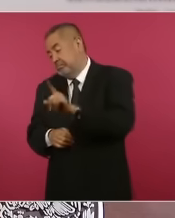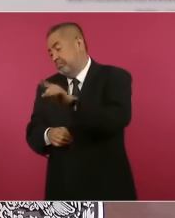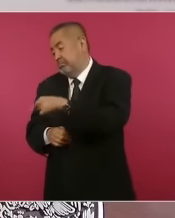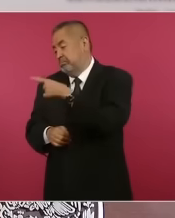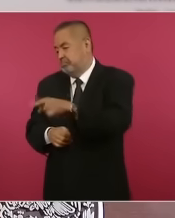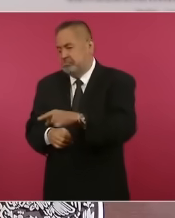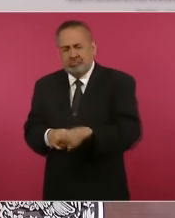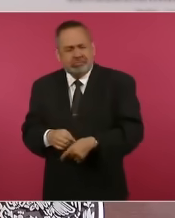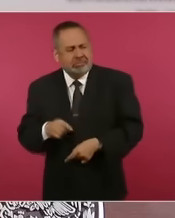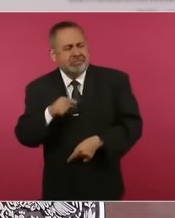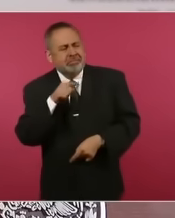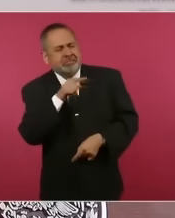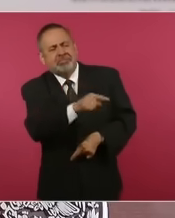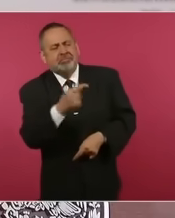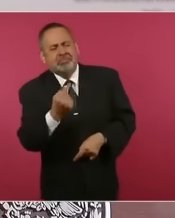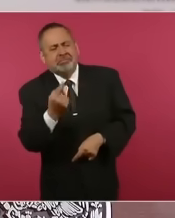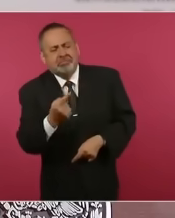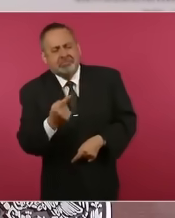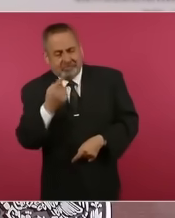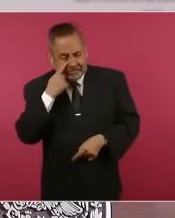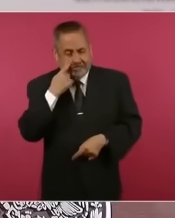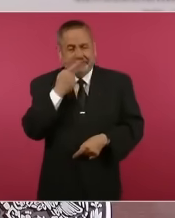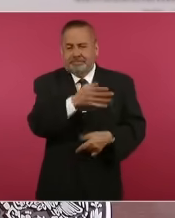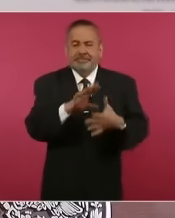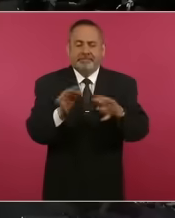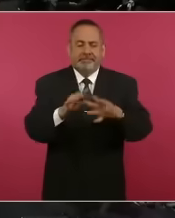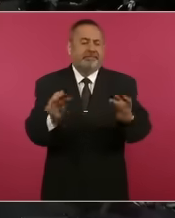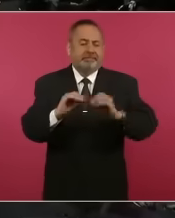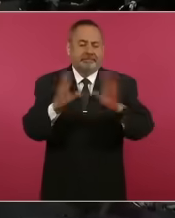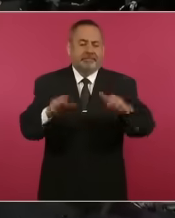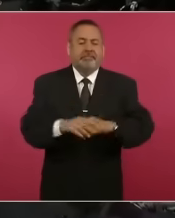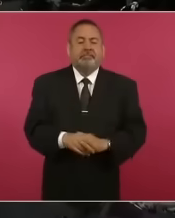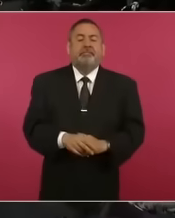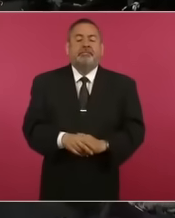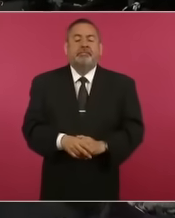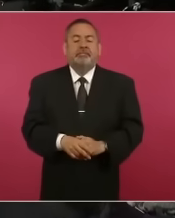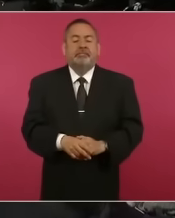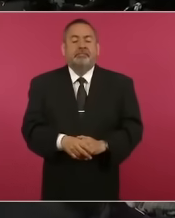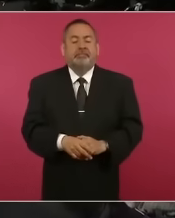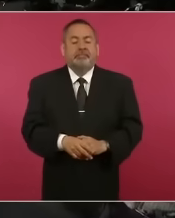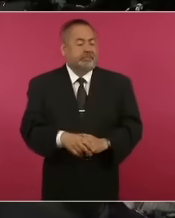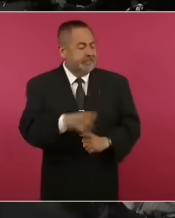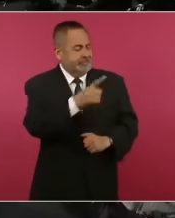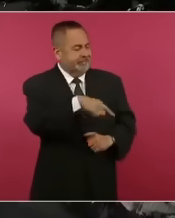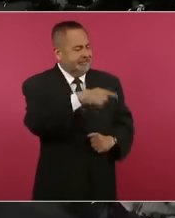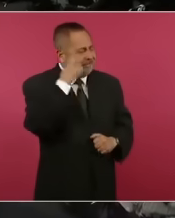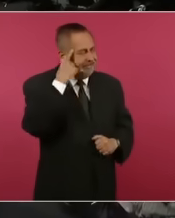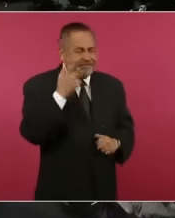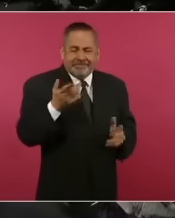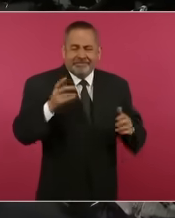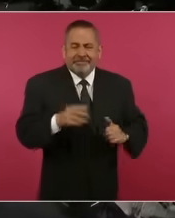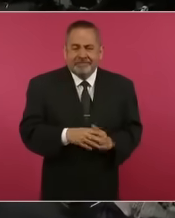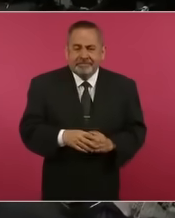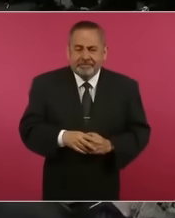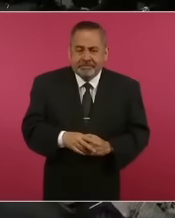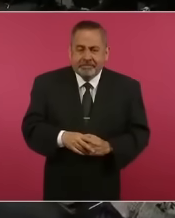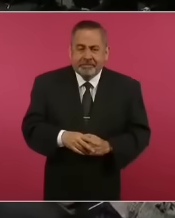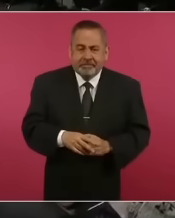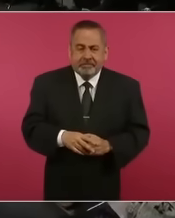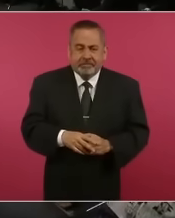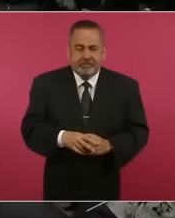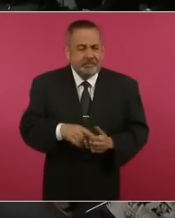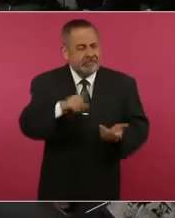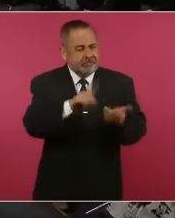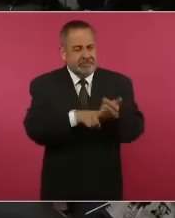tienen estas personas. Y todos ellos, ¿no será que también está el